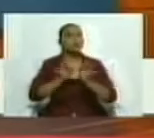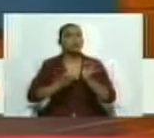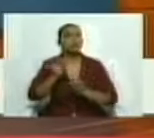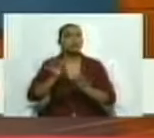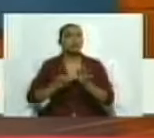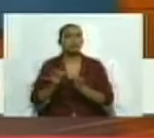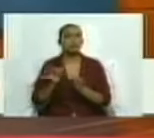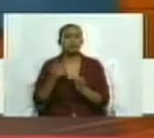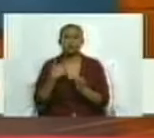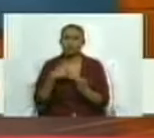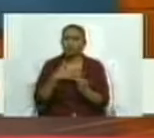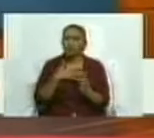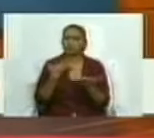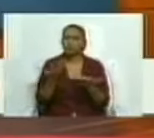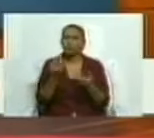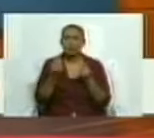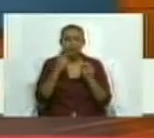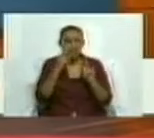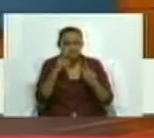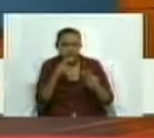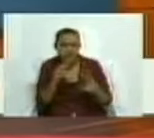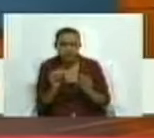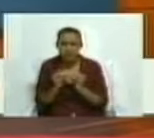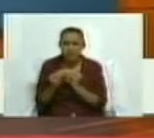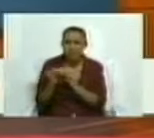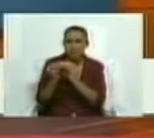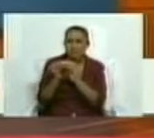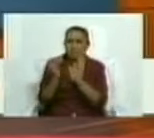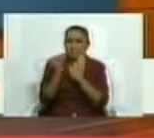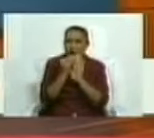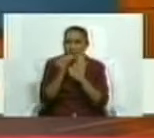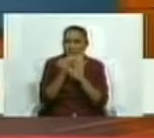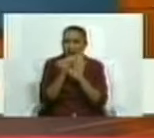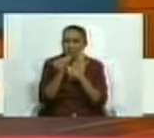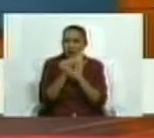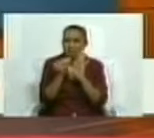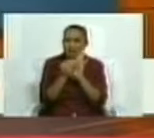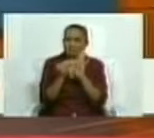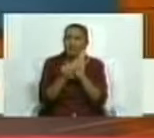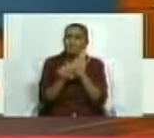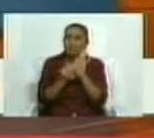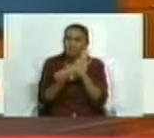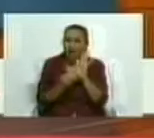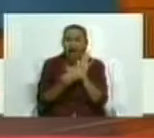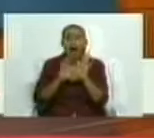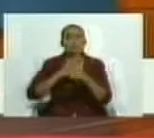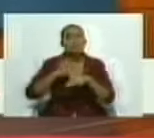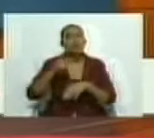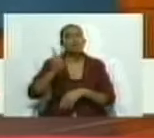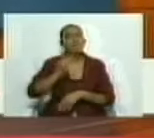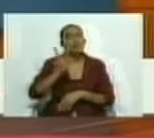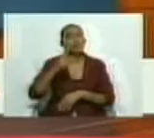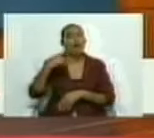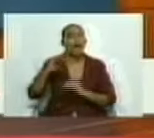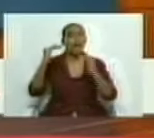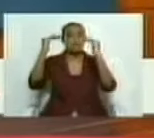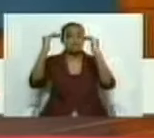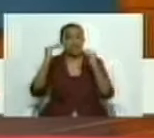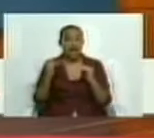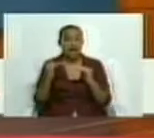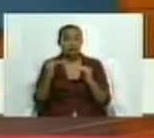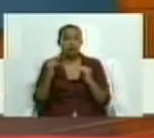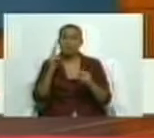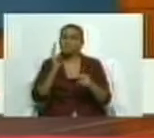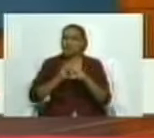hemos logrado la disminución significativa de los delitos en el país eso les duele muchísimo a mucho más bien deberían estar